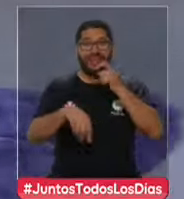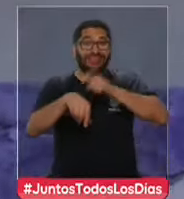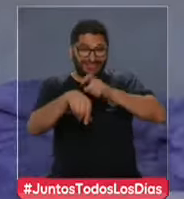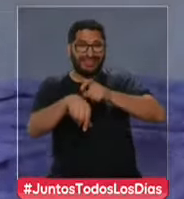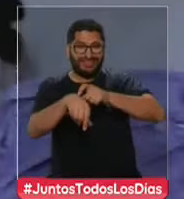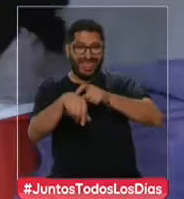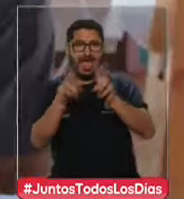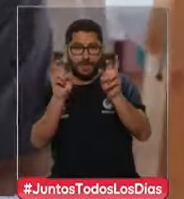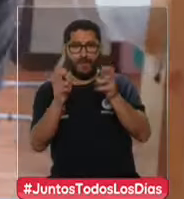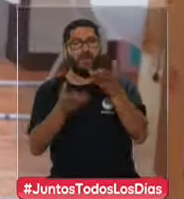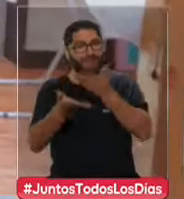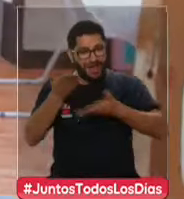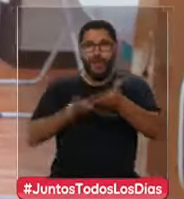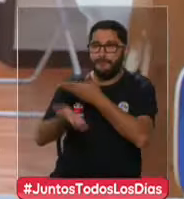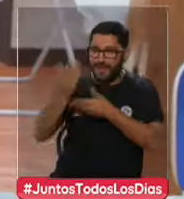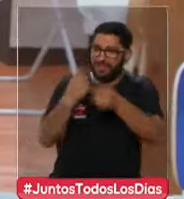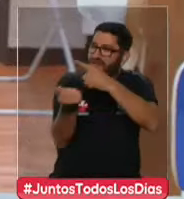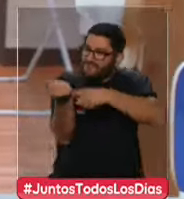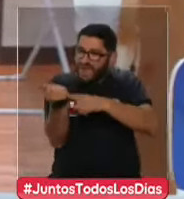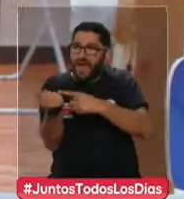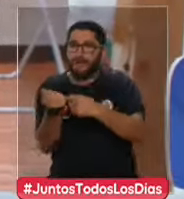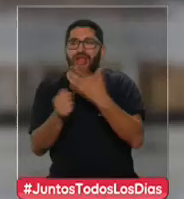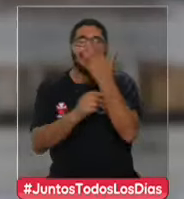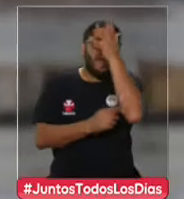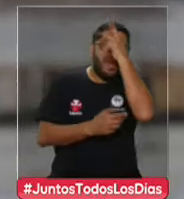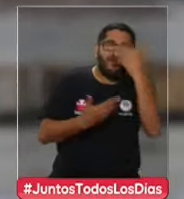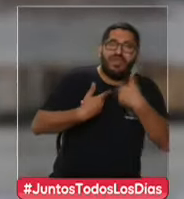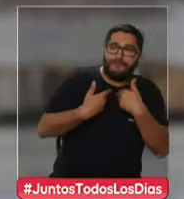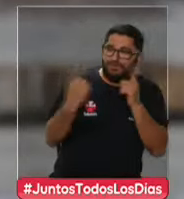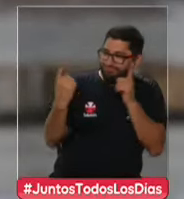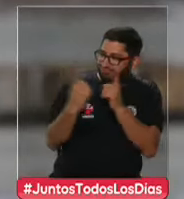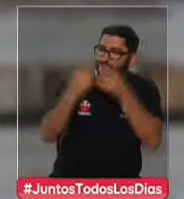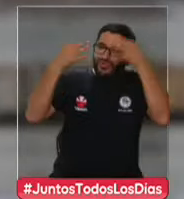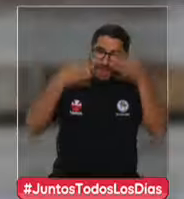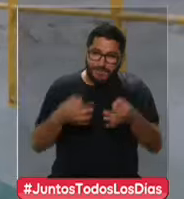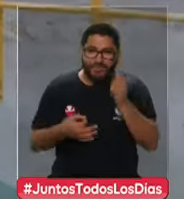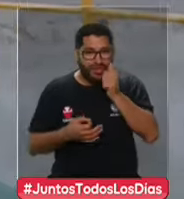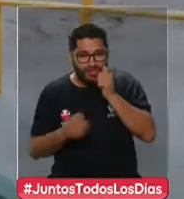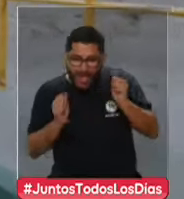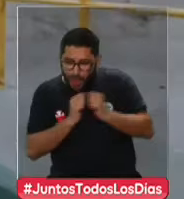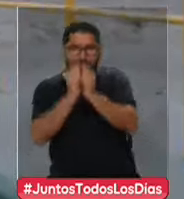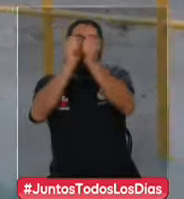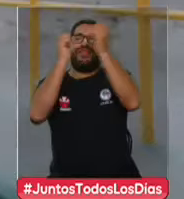como familia. Yo creo que por eso se enamoraba más de mí, porque ahora me tiene al lado. 24/7 estamos ahí, oiga.